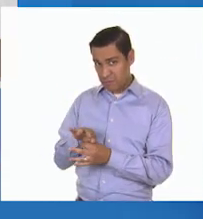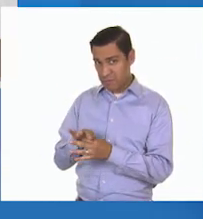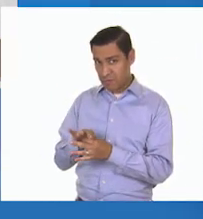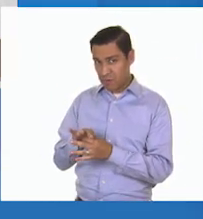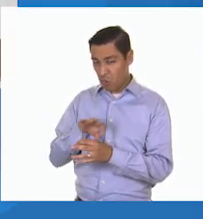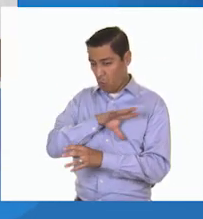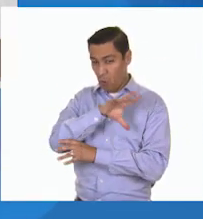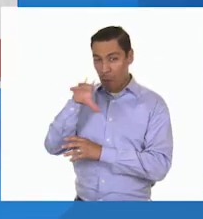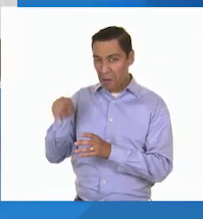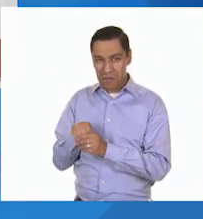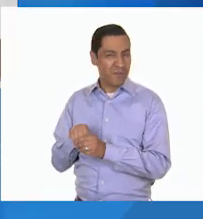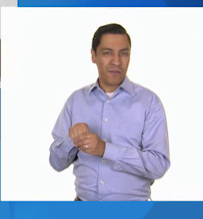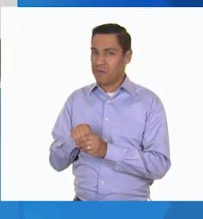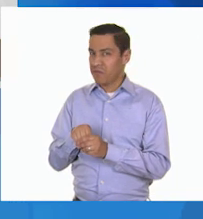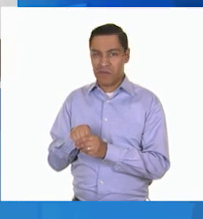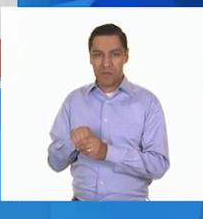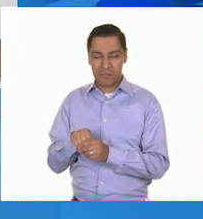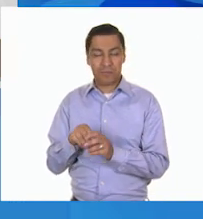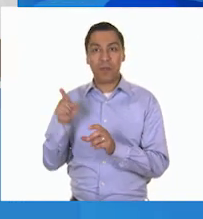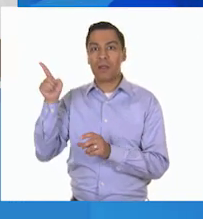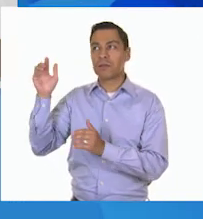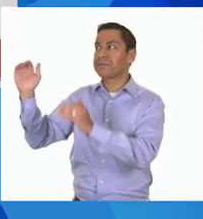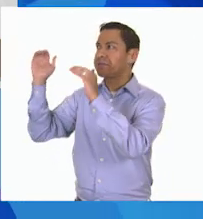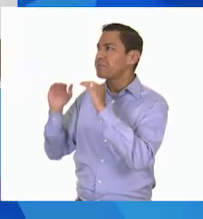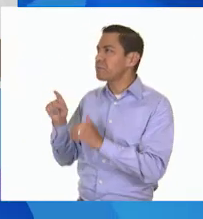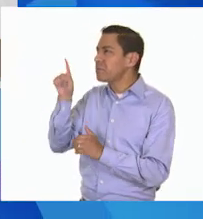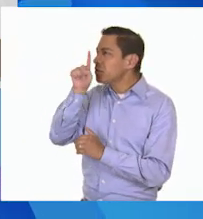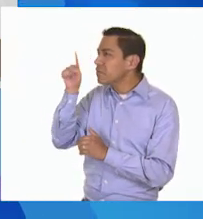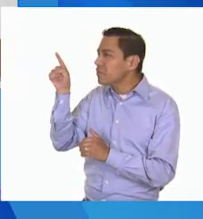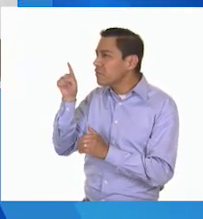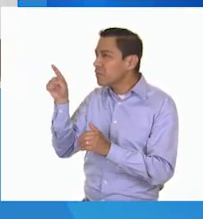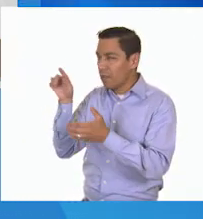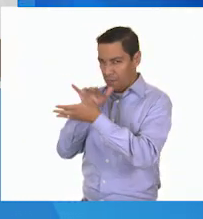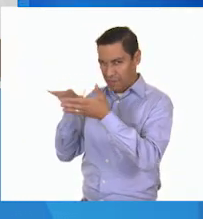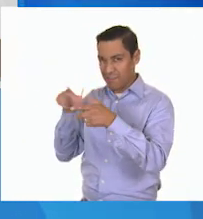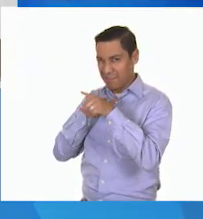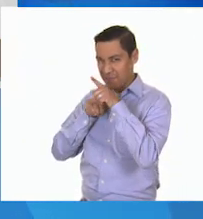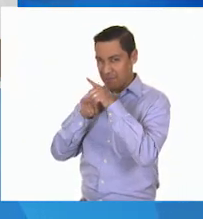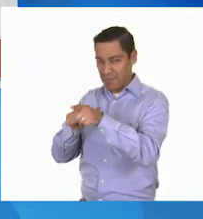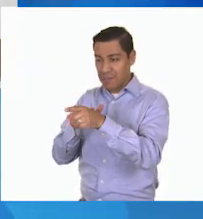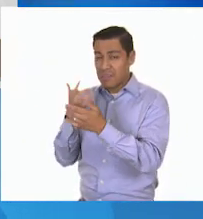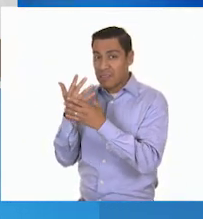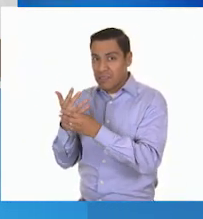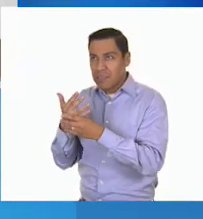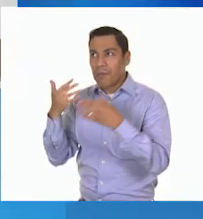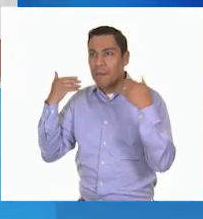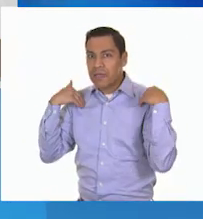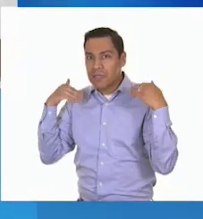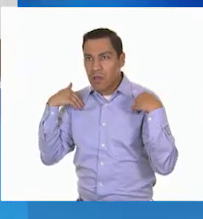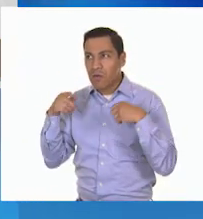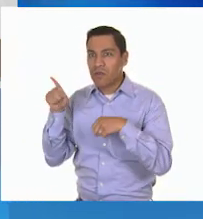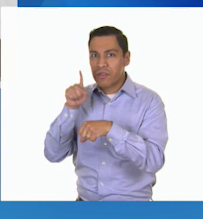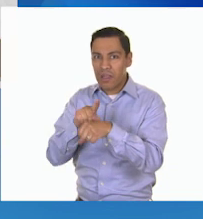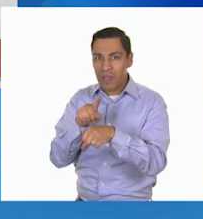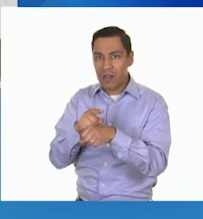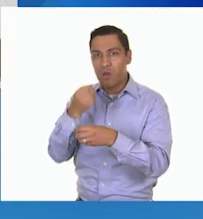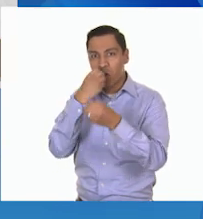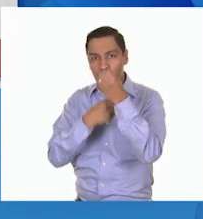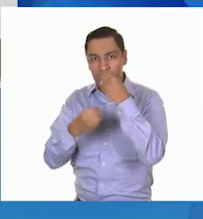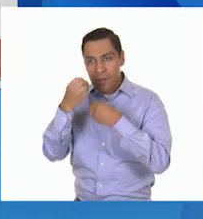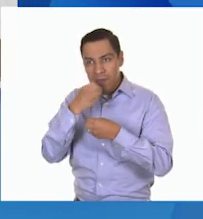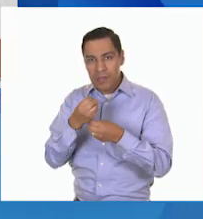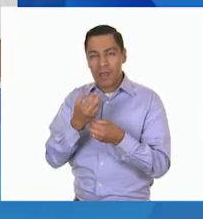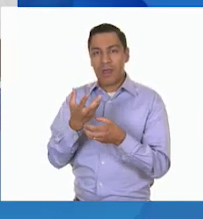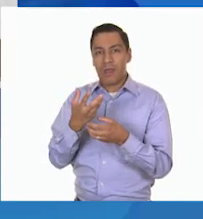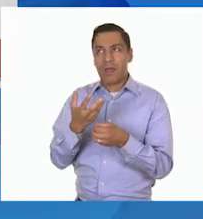cuidados básicos son comida, agua, refugio, ejercicio y paseos diarios, y esto implica